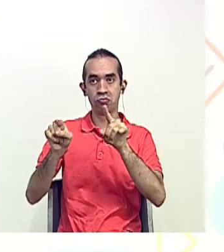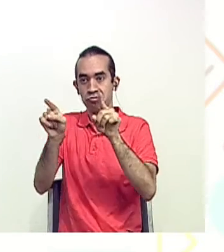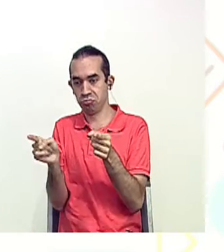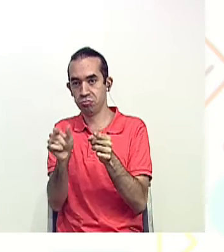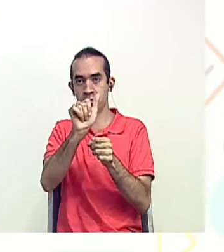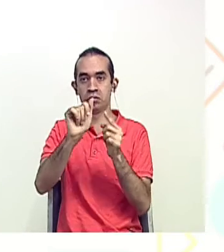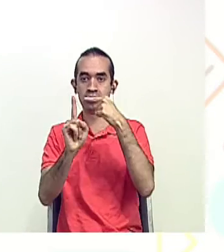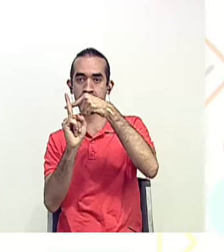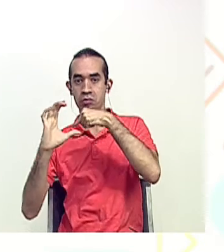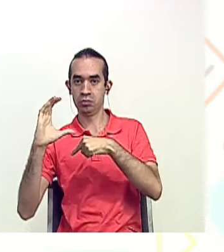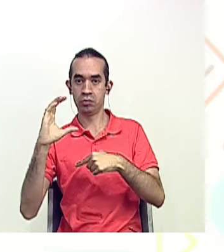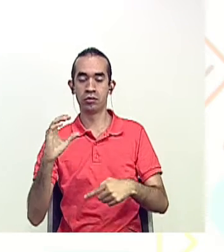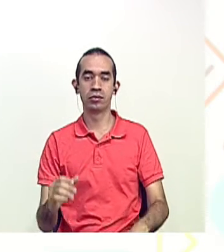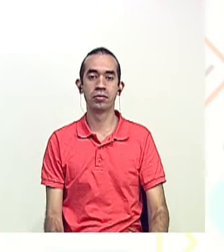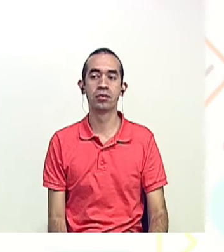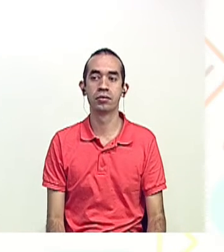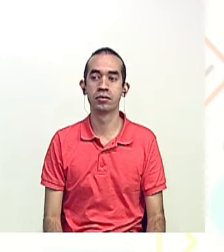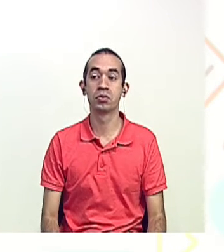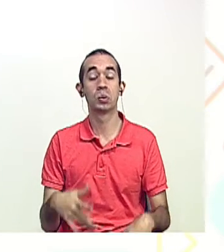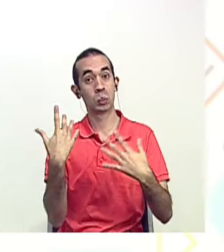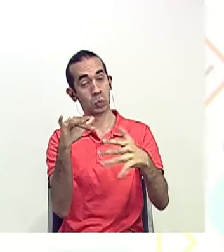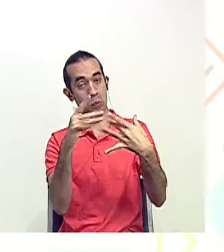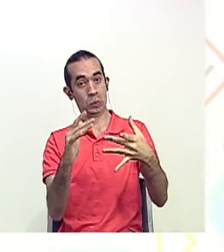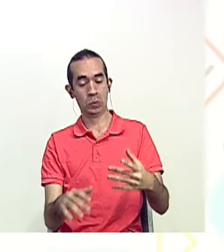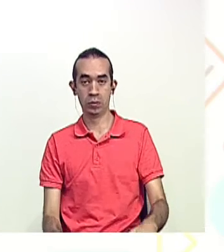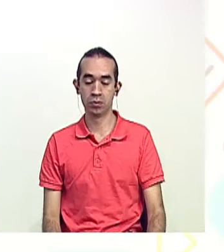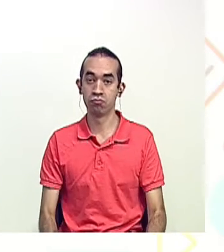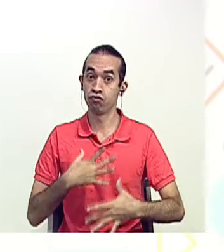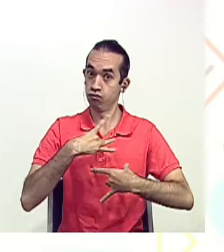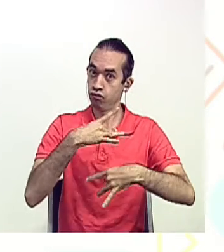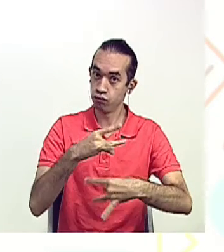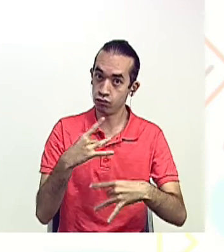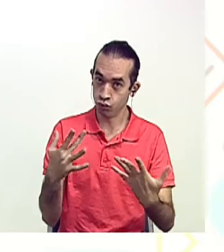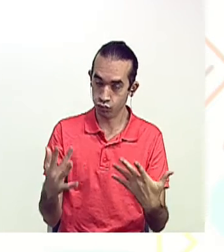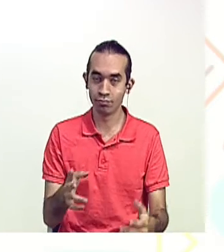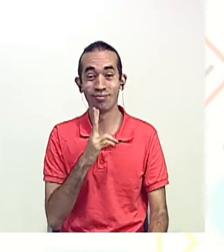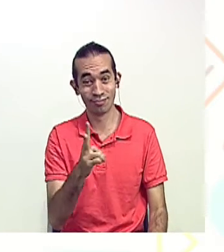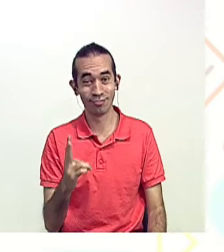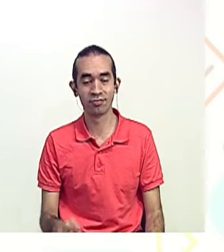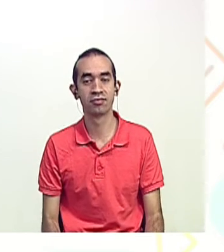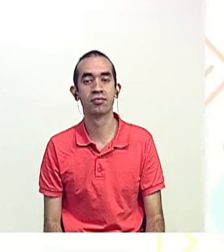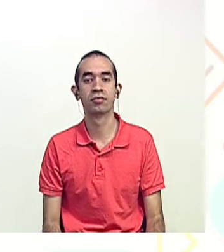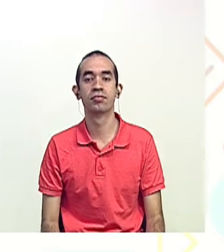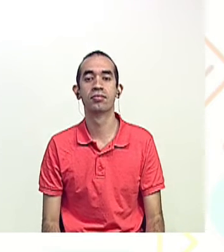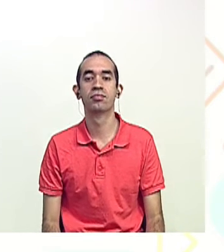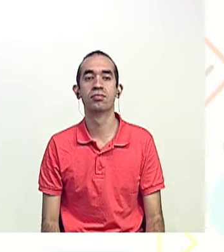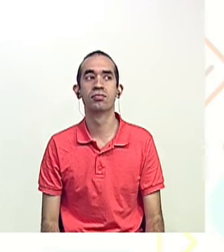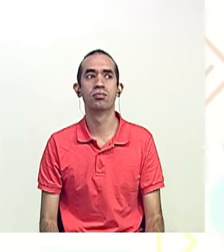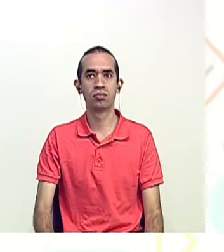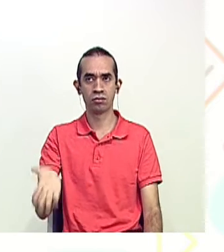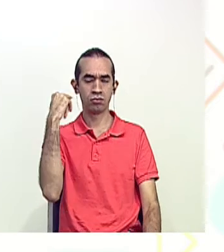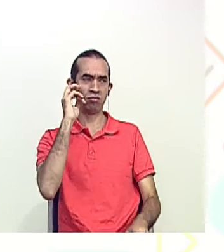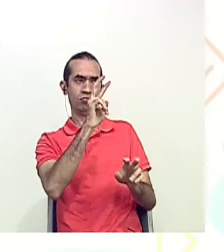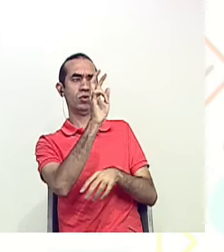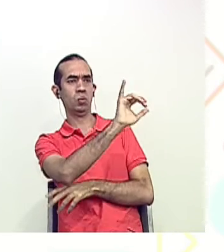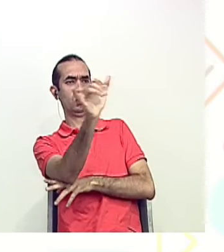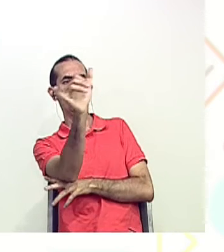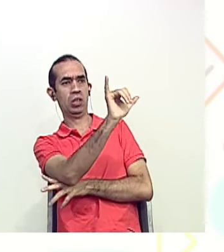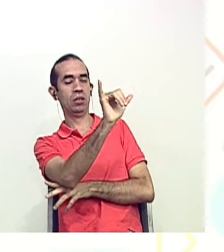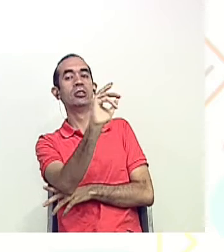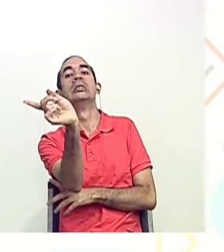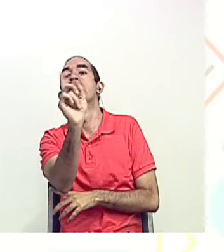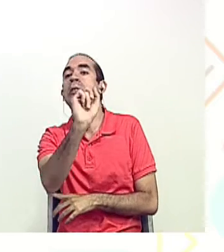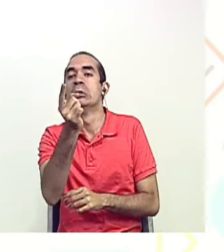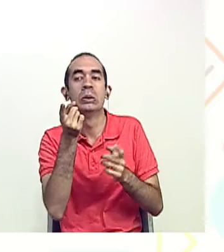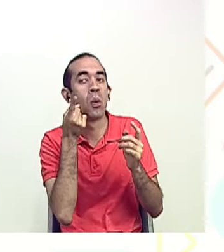por a más c. Qué interesante, ¿verdad? En un principio parecían iguales, pero no